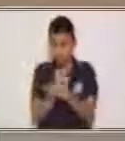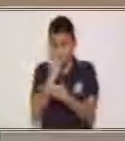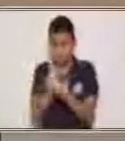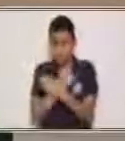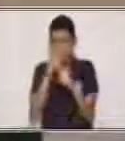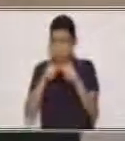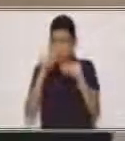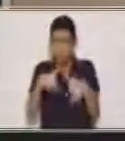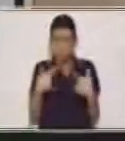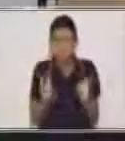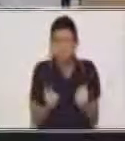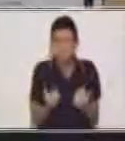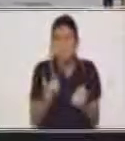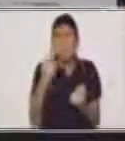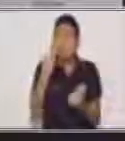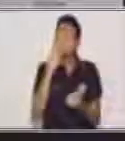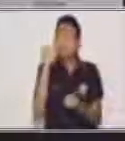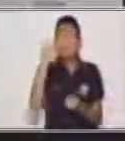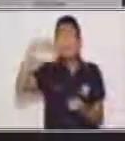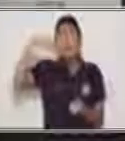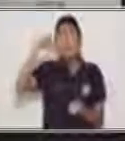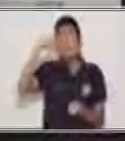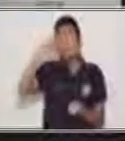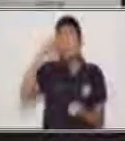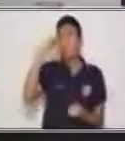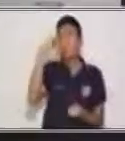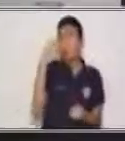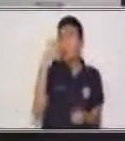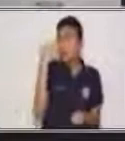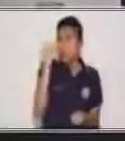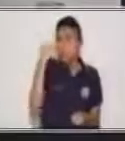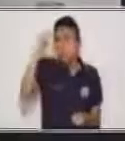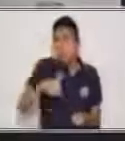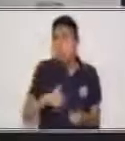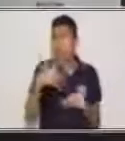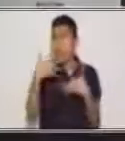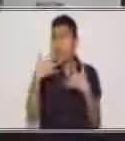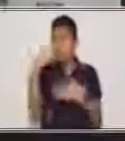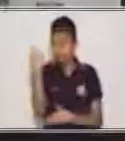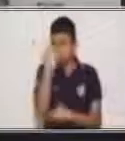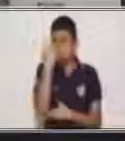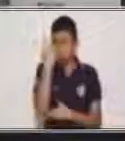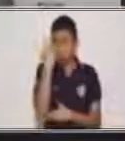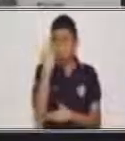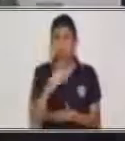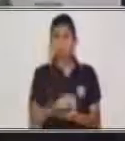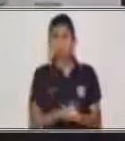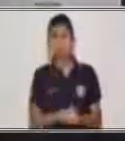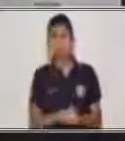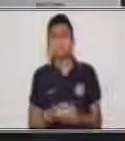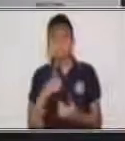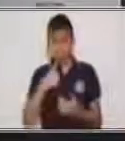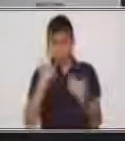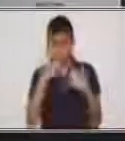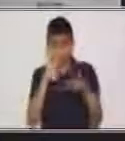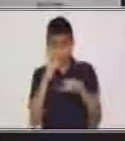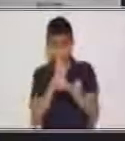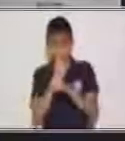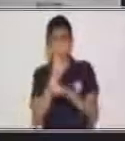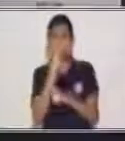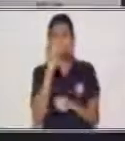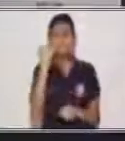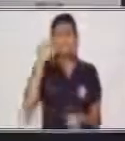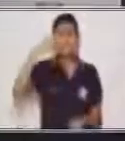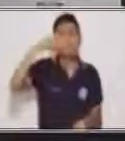hipótesis tengo que realizar ciertos pasos, porque esta es la parte más importante. De la hipótesis puedo seguir. Si yo hago mal mi hipótesis,